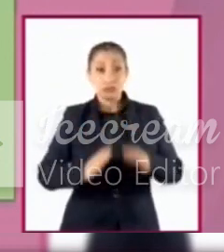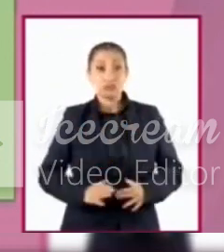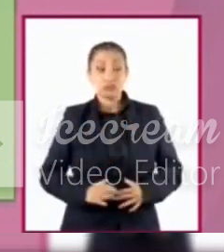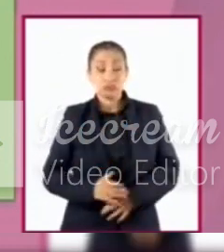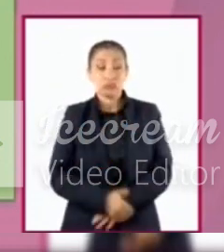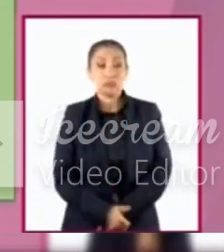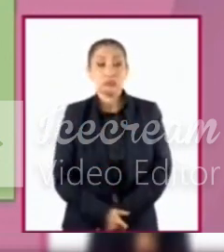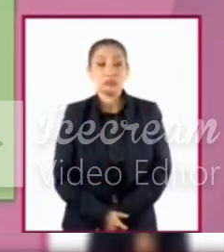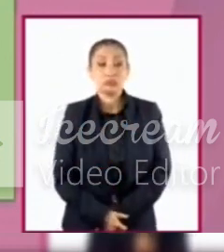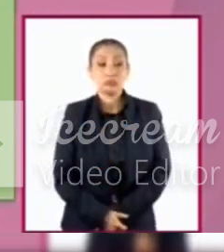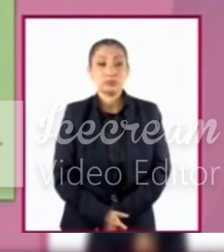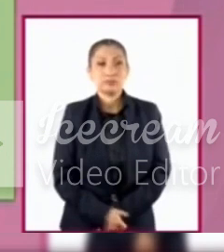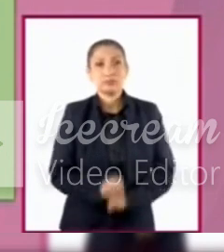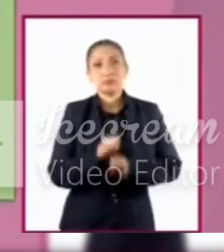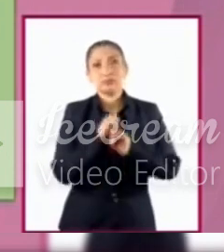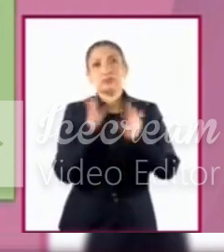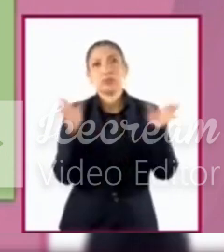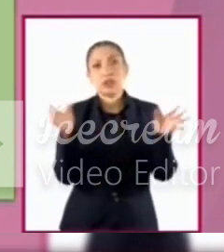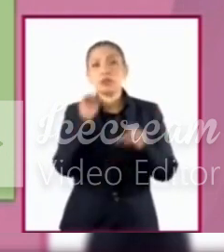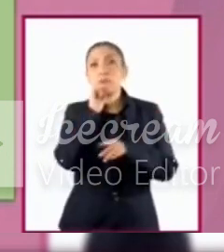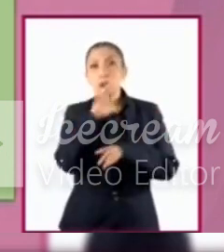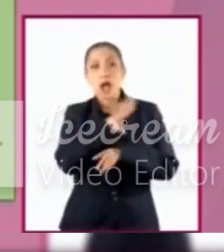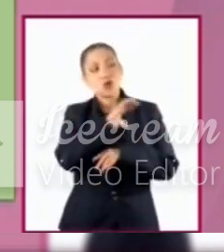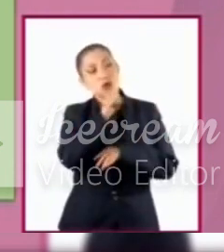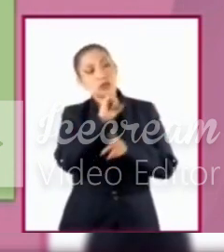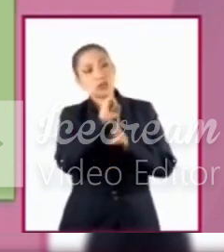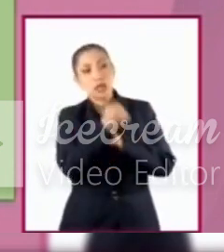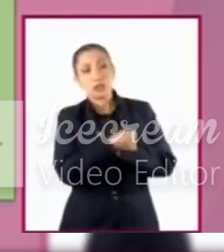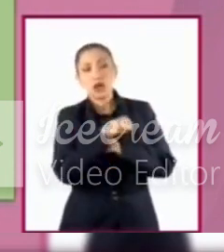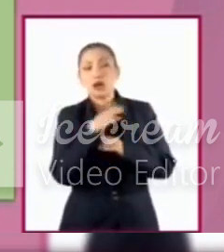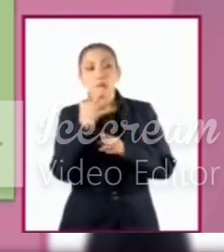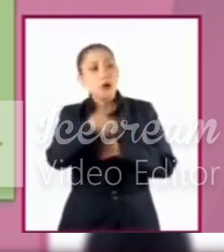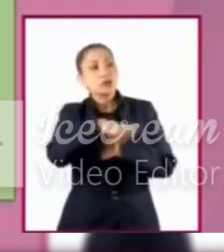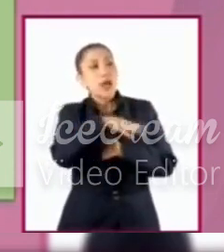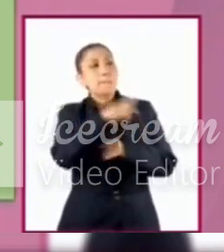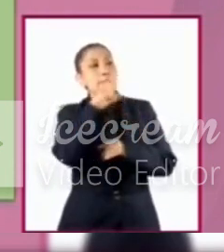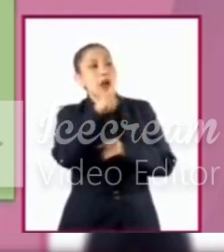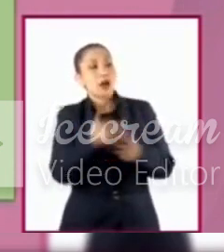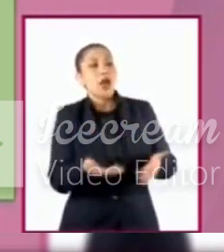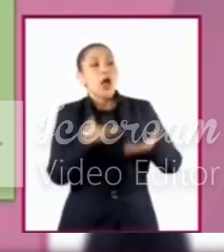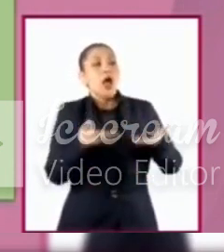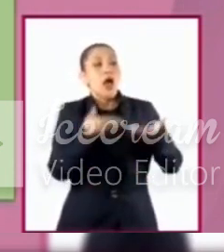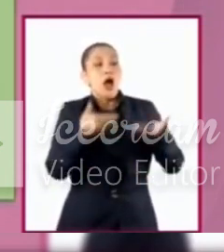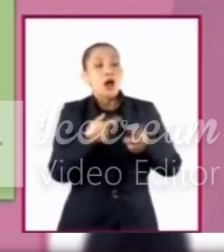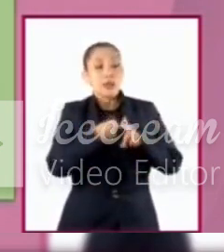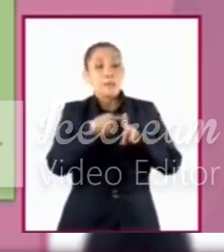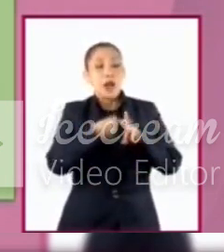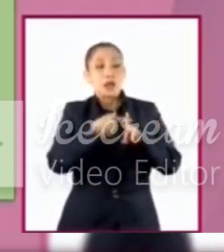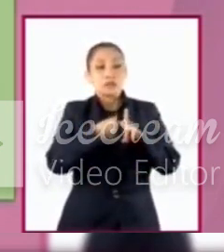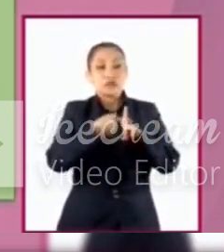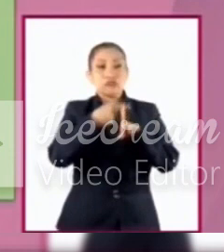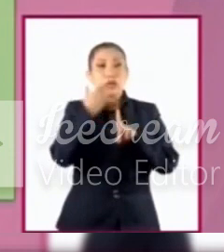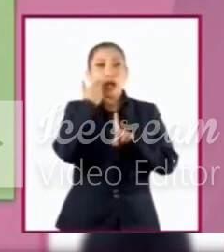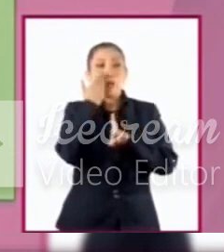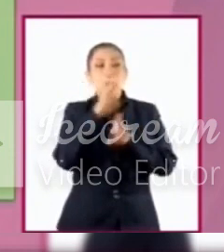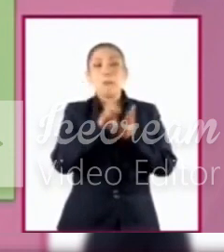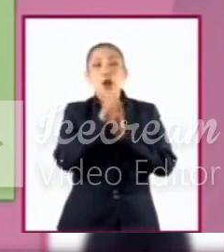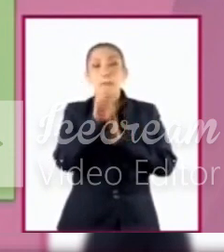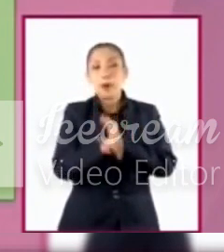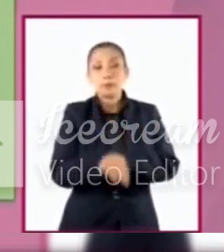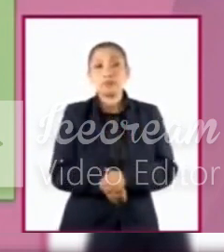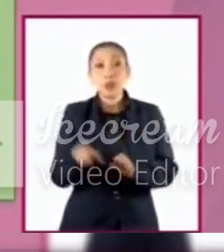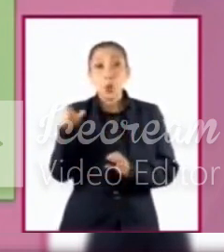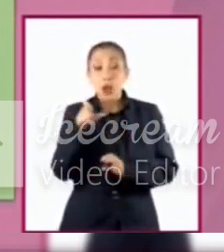salud. Claro que también hay situaciones en las que buscamos elevar la temperatura de forma intencional. Por